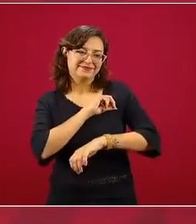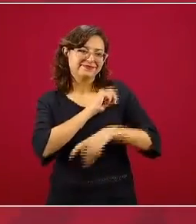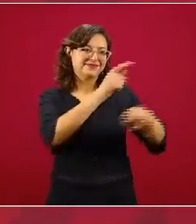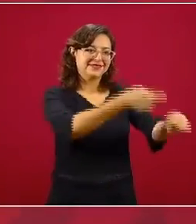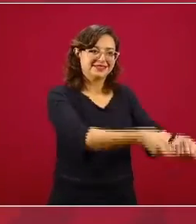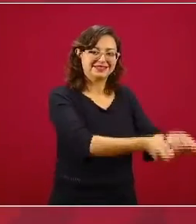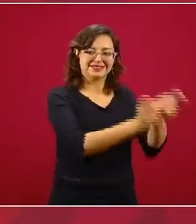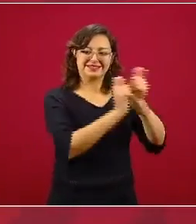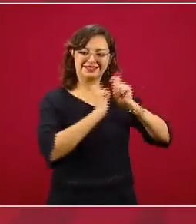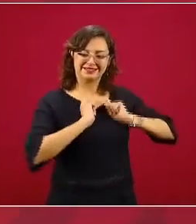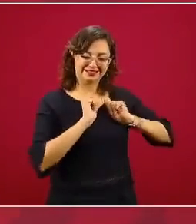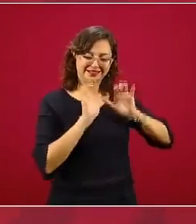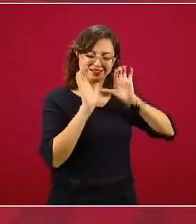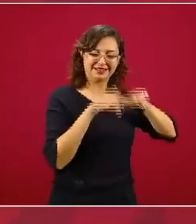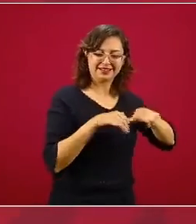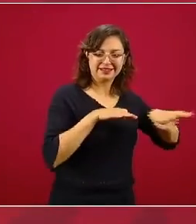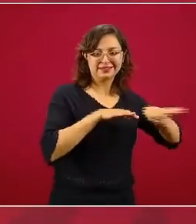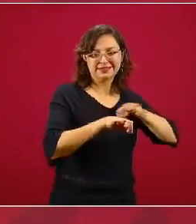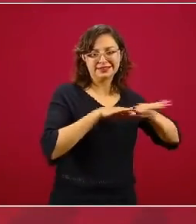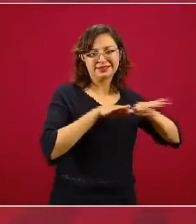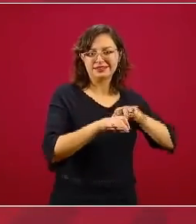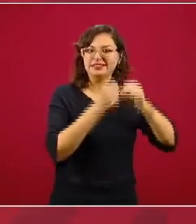empresas